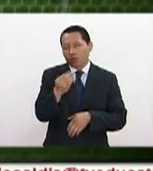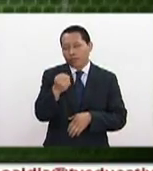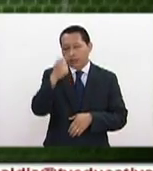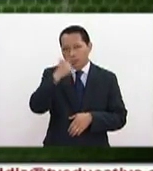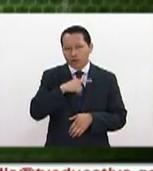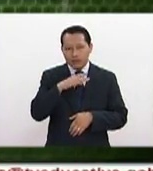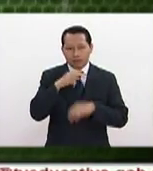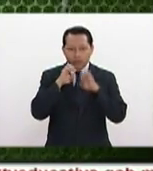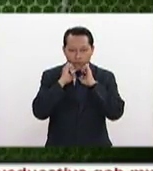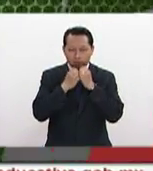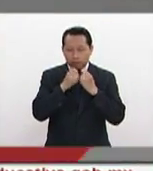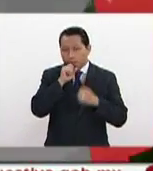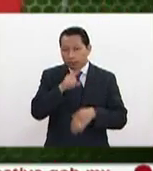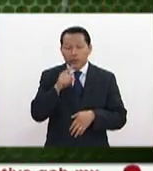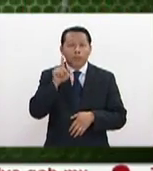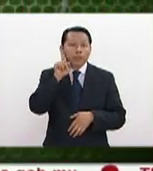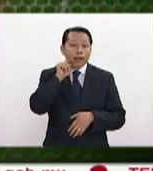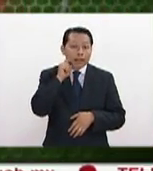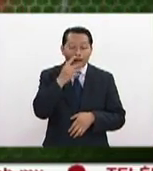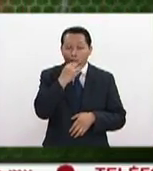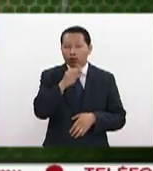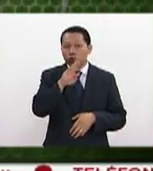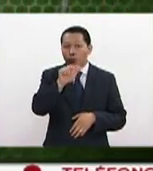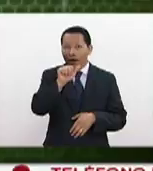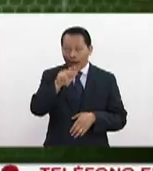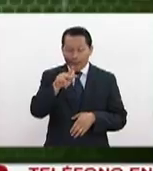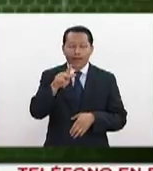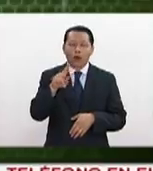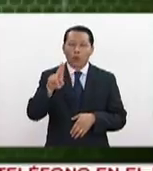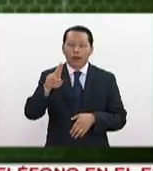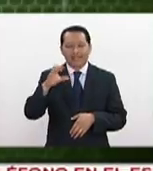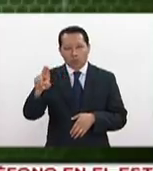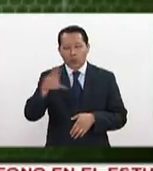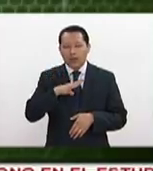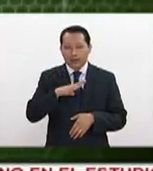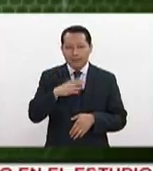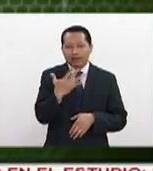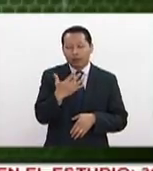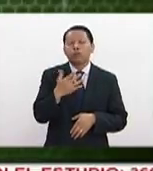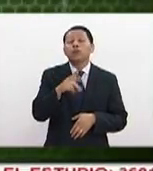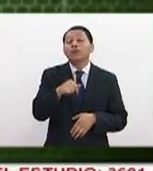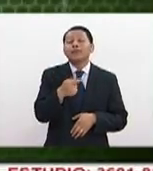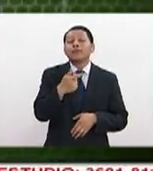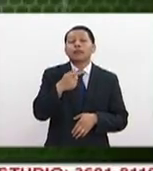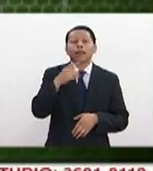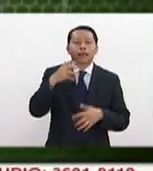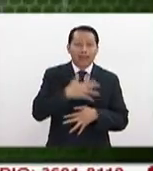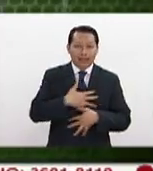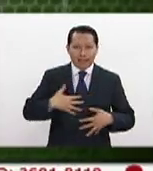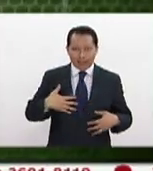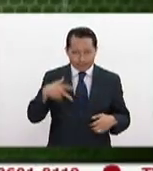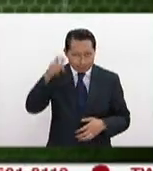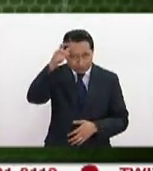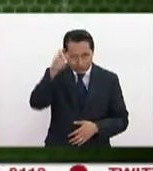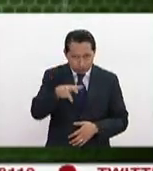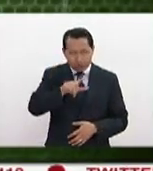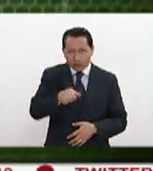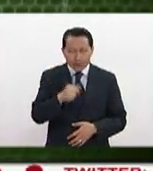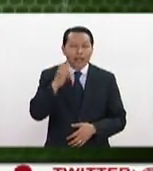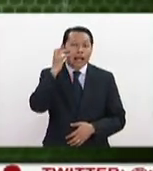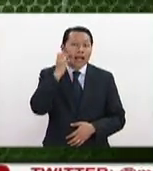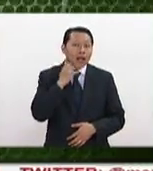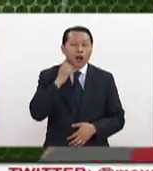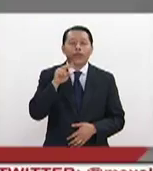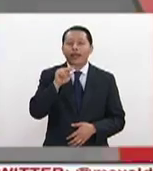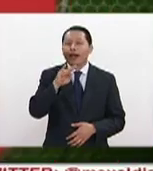Estadio Caliente. Mañana Lobos BUAP contra Pumas, a las 5, a las 7 Tigres contra Pachuca, 6 minutos después León contra